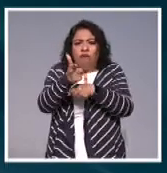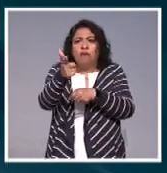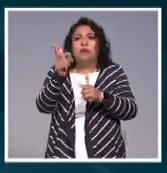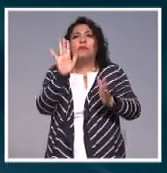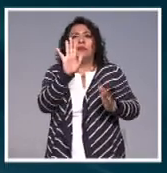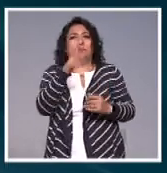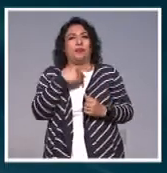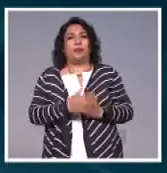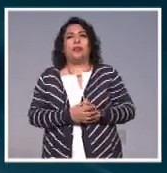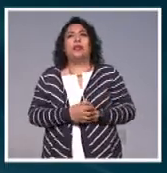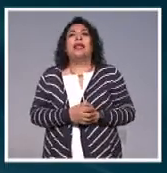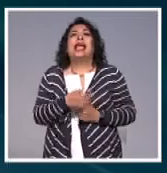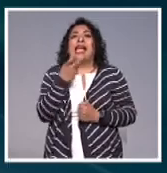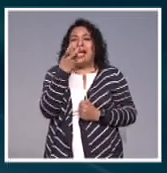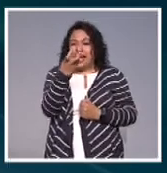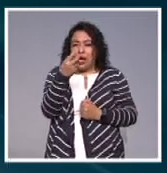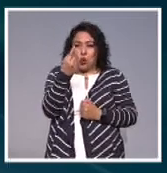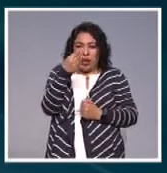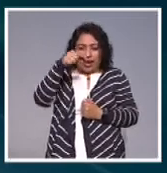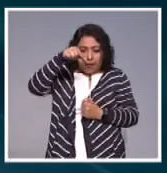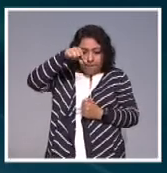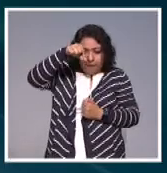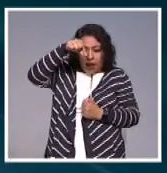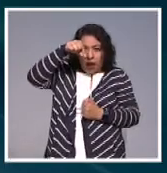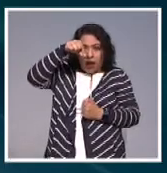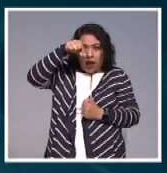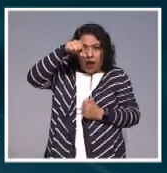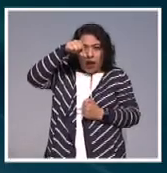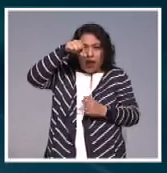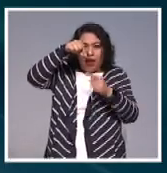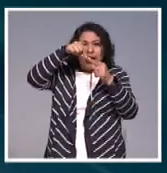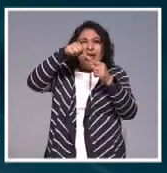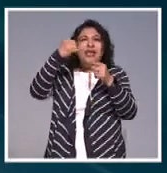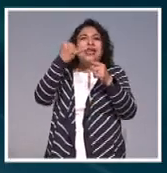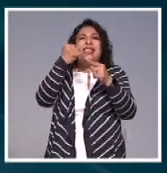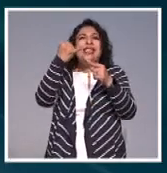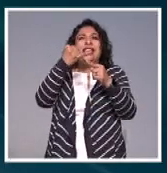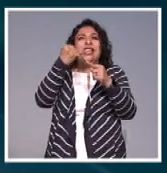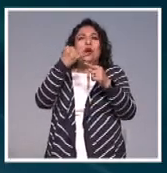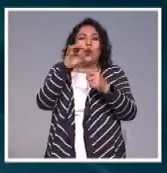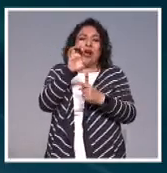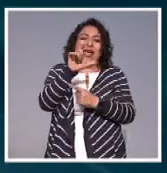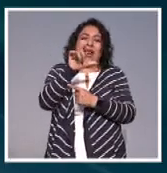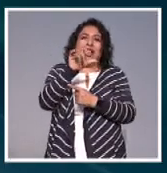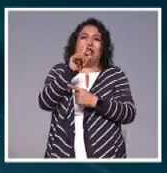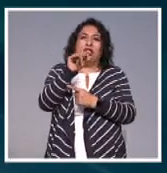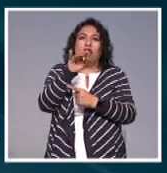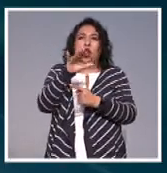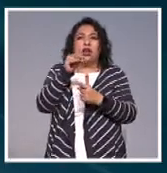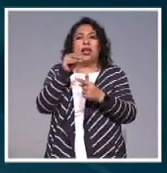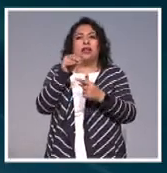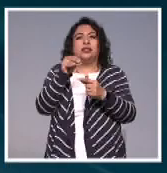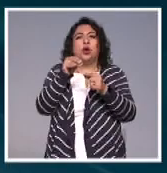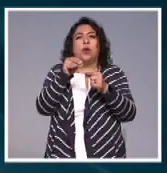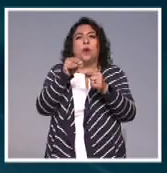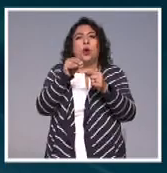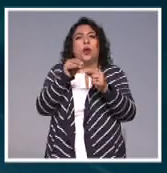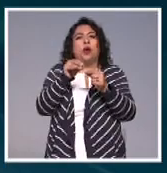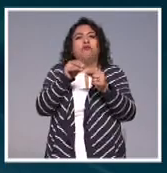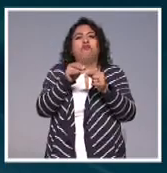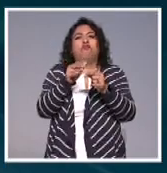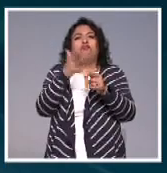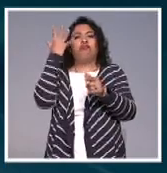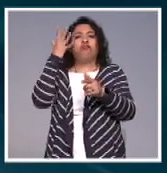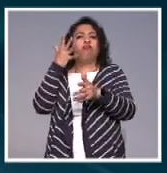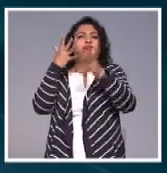Pues justamente esas pequeñas gotas van a viajar, así como los electrones viajan por pistas